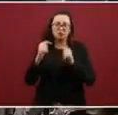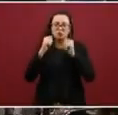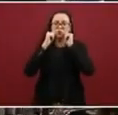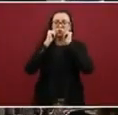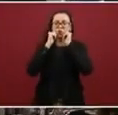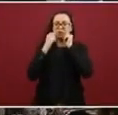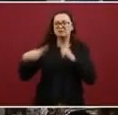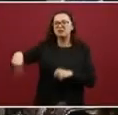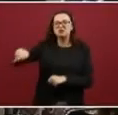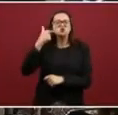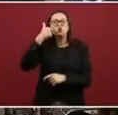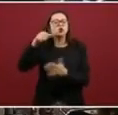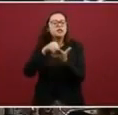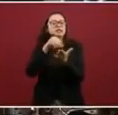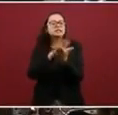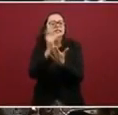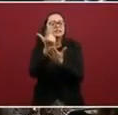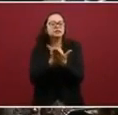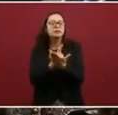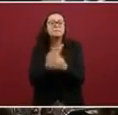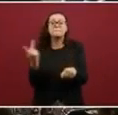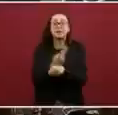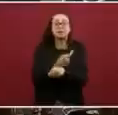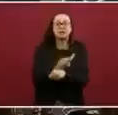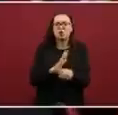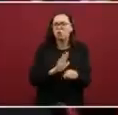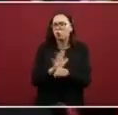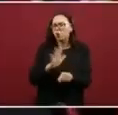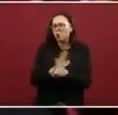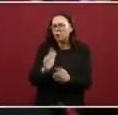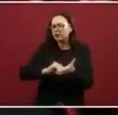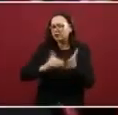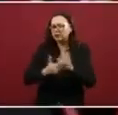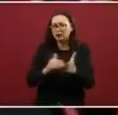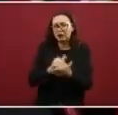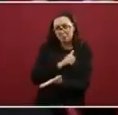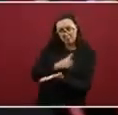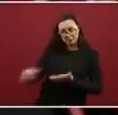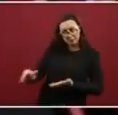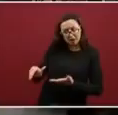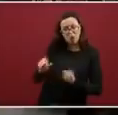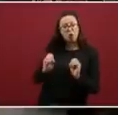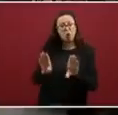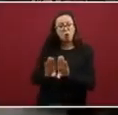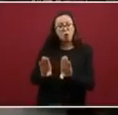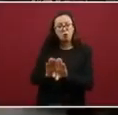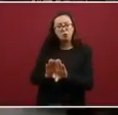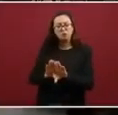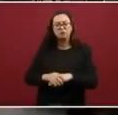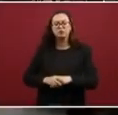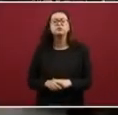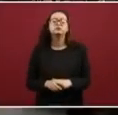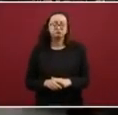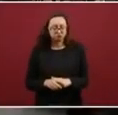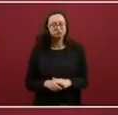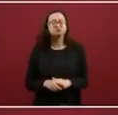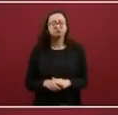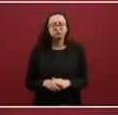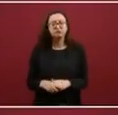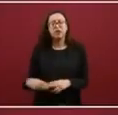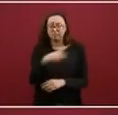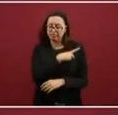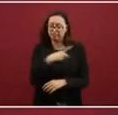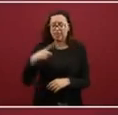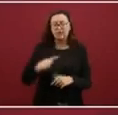ser el protocolo y la estrategia? ¿Se van a rechazar automáticamente a estas personas? Retorno. Tendría que ser retorno. Por eso hay que